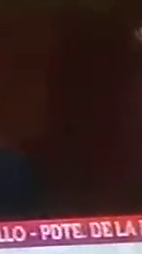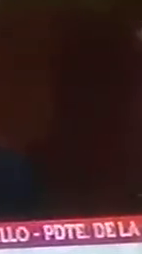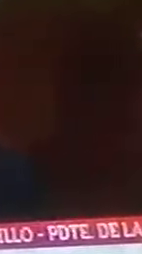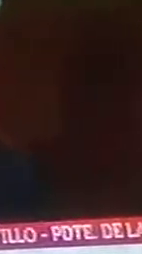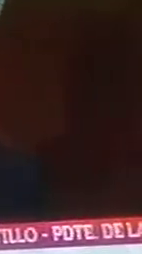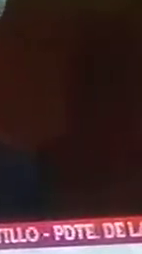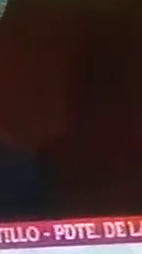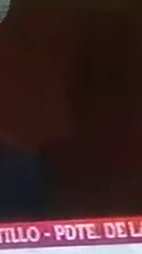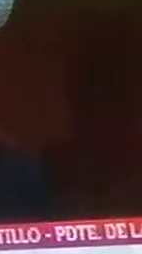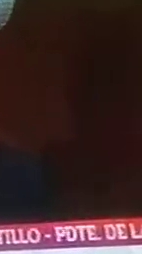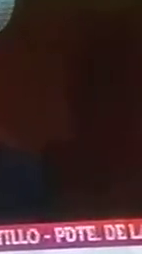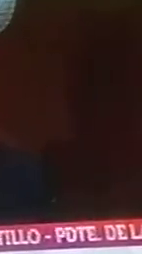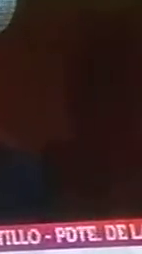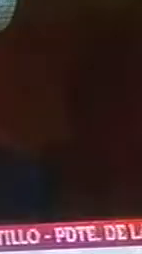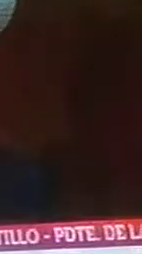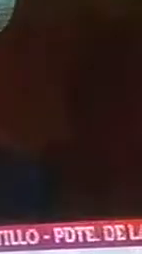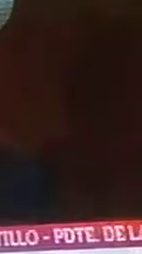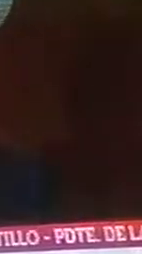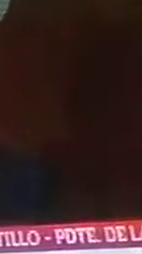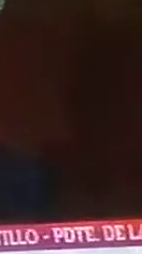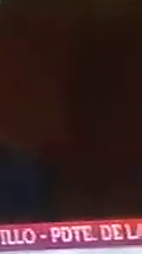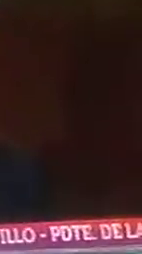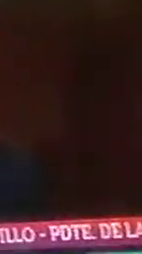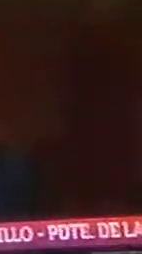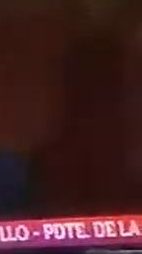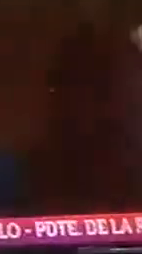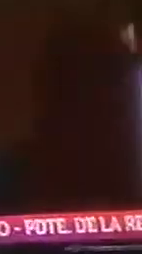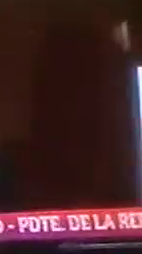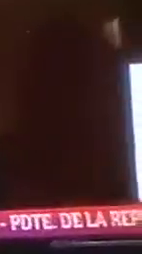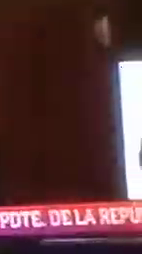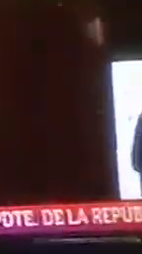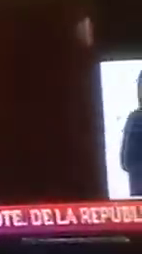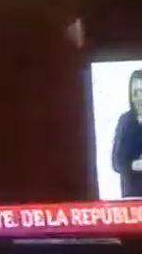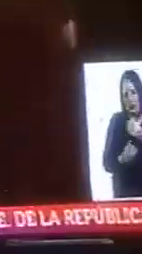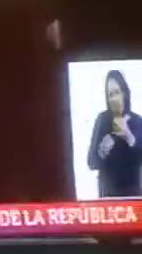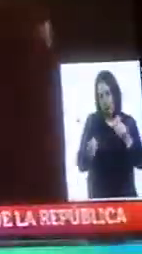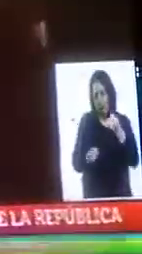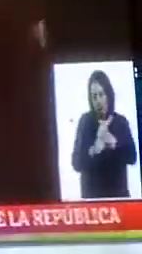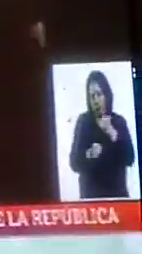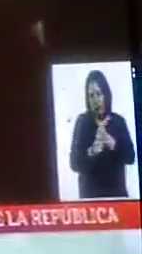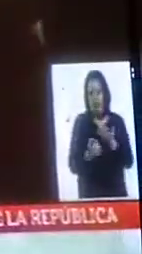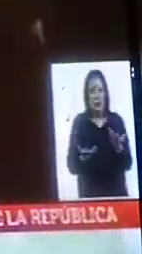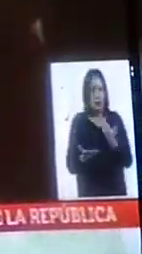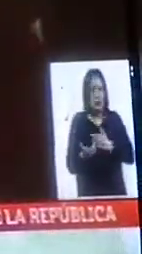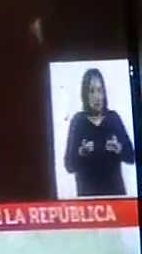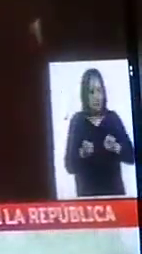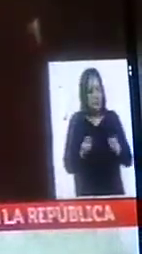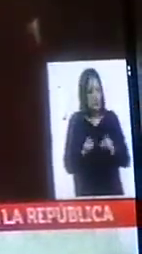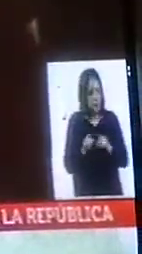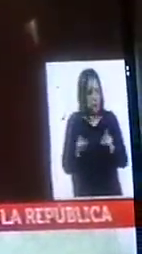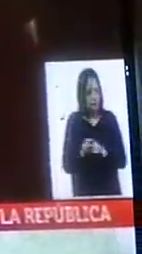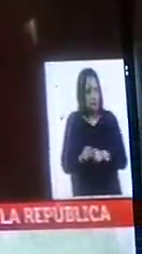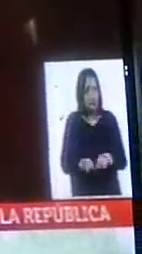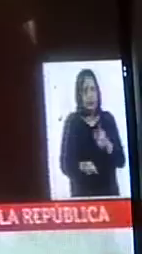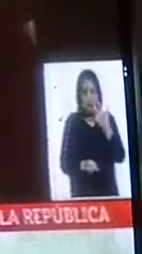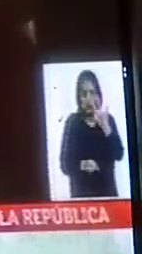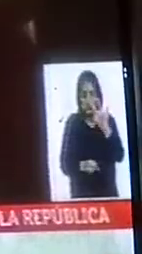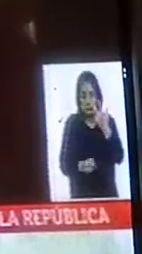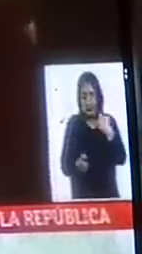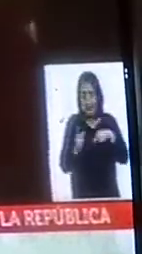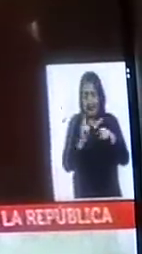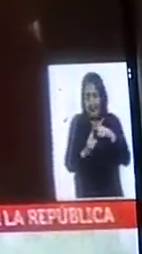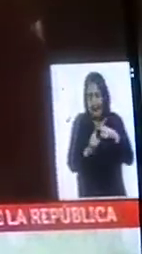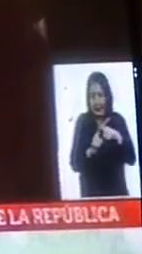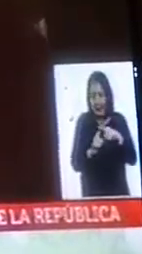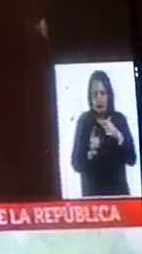en el caso mencionado vemos a muchos funcionarios incluso hasta 13 ex presidente del